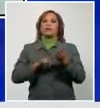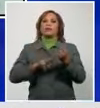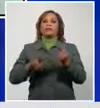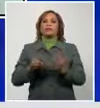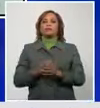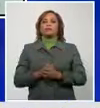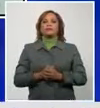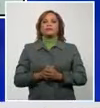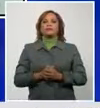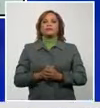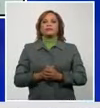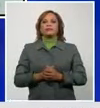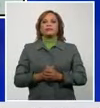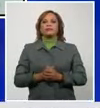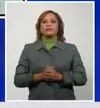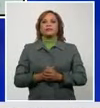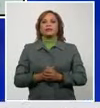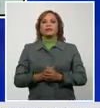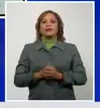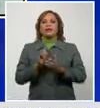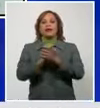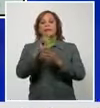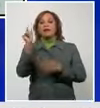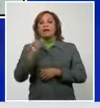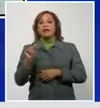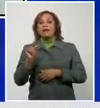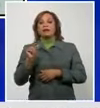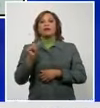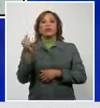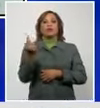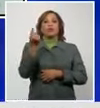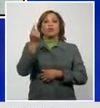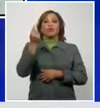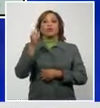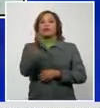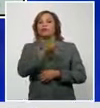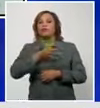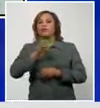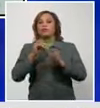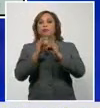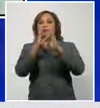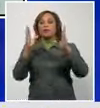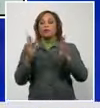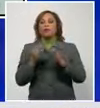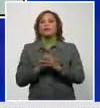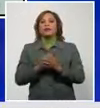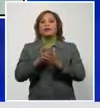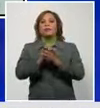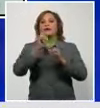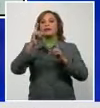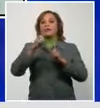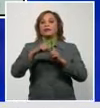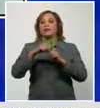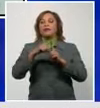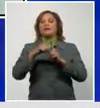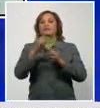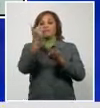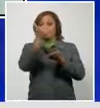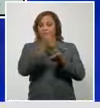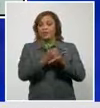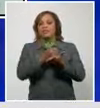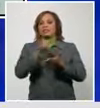se diagnostica un caso del municipio Madruga, en Matanzas se diagnostican 68 personas con